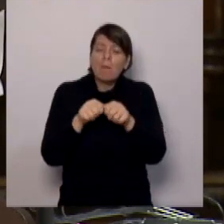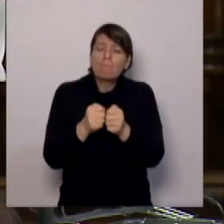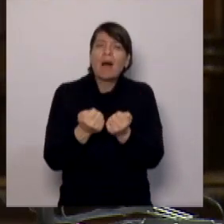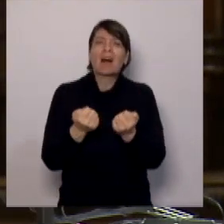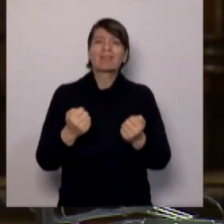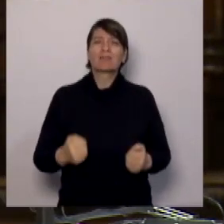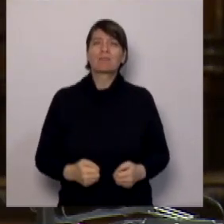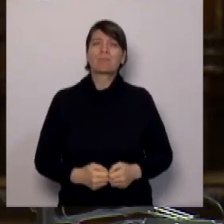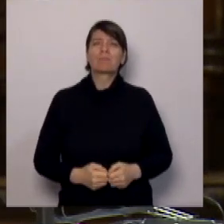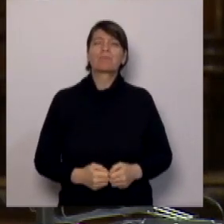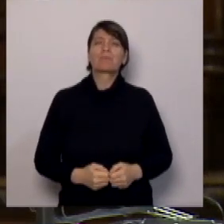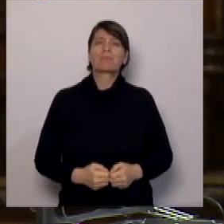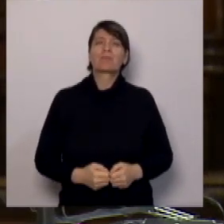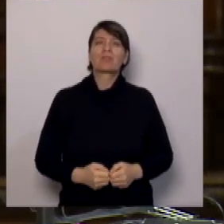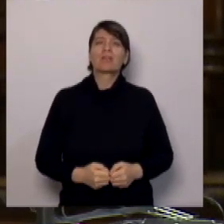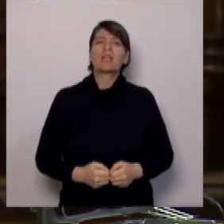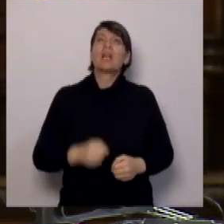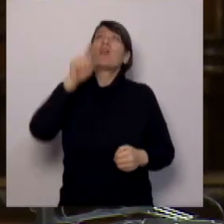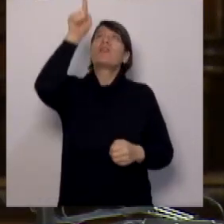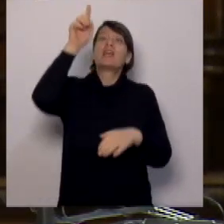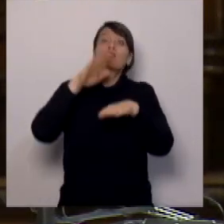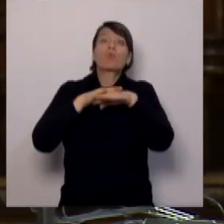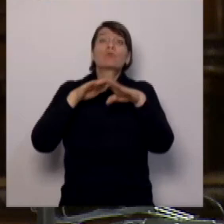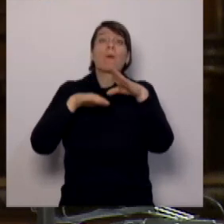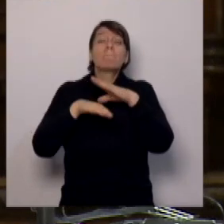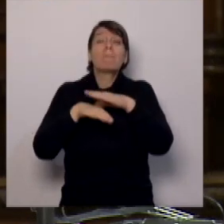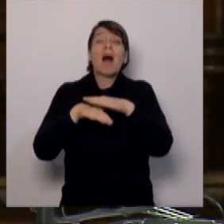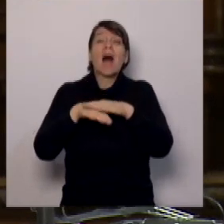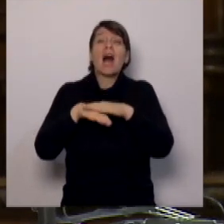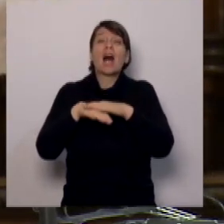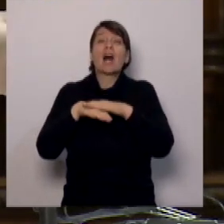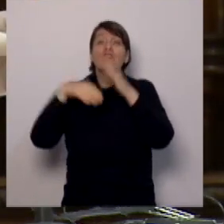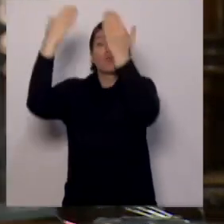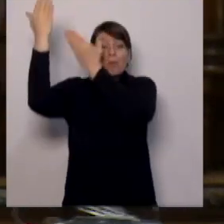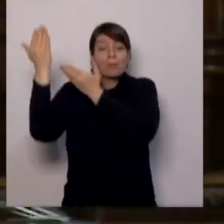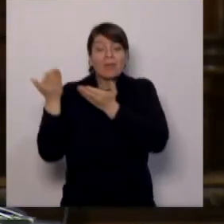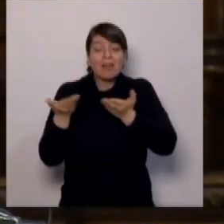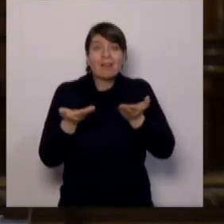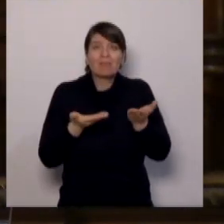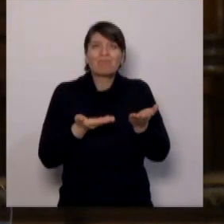Manos